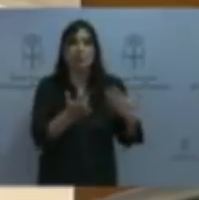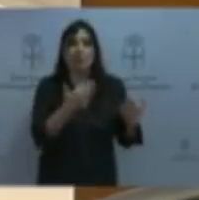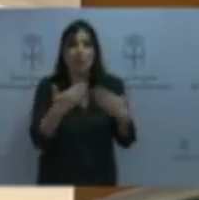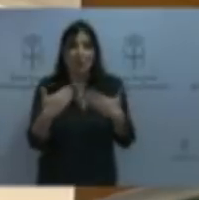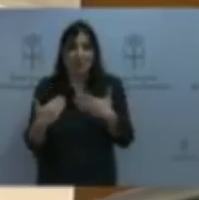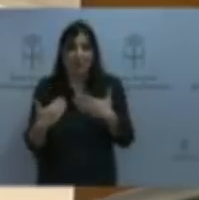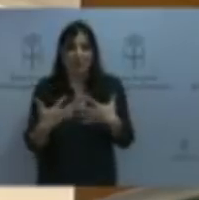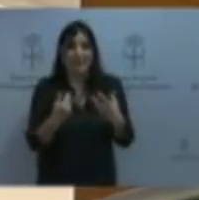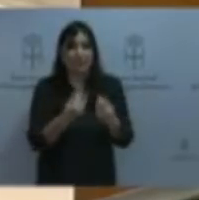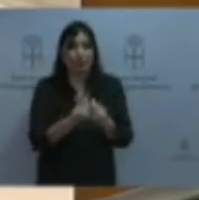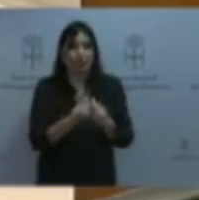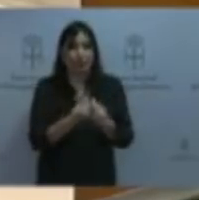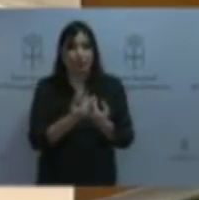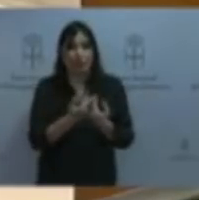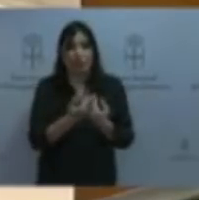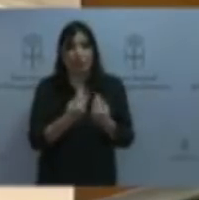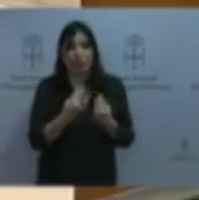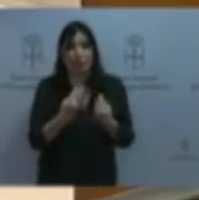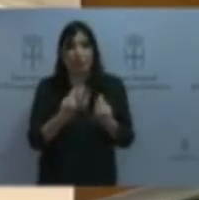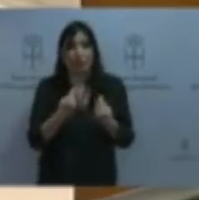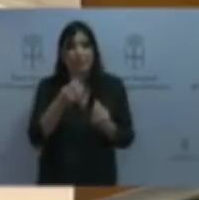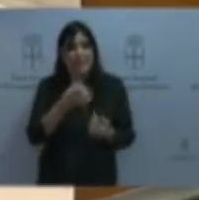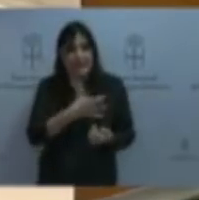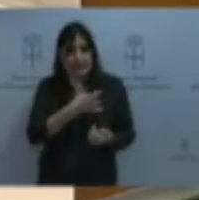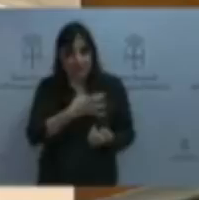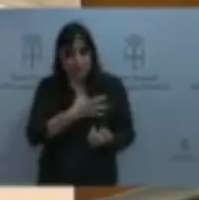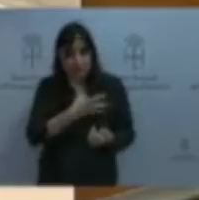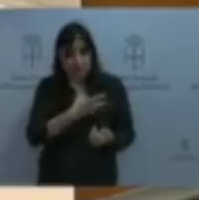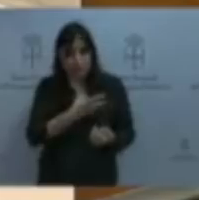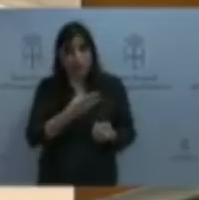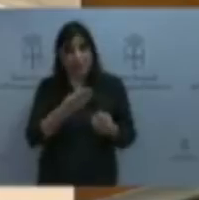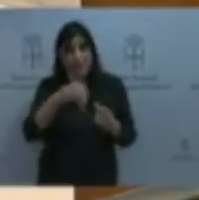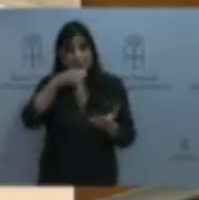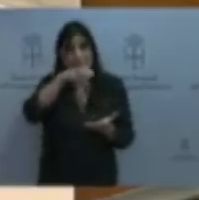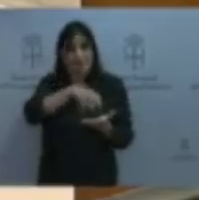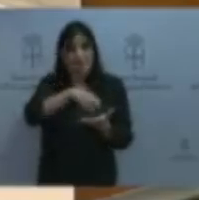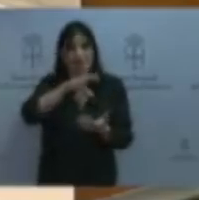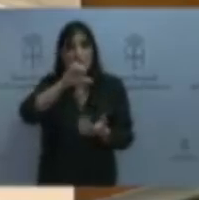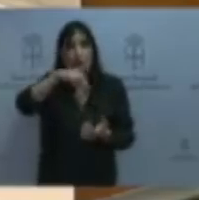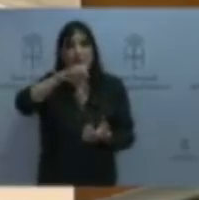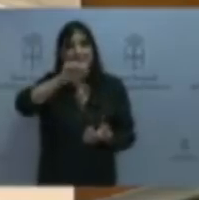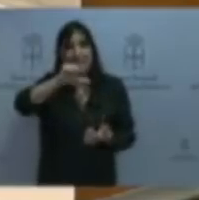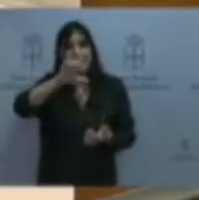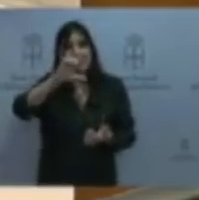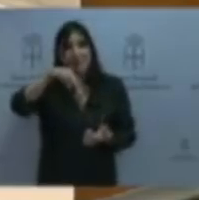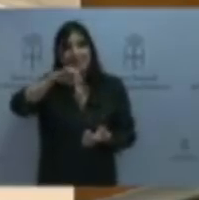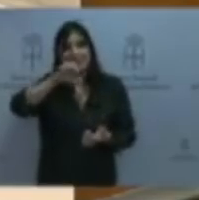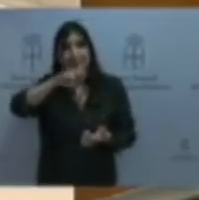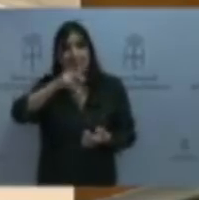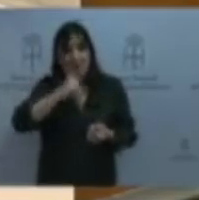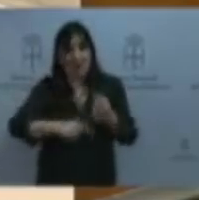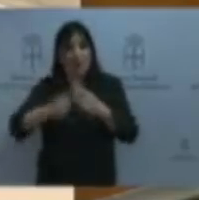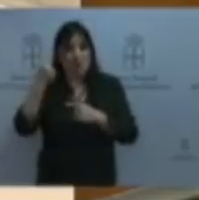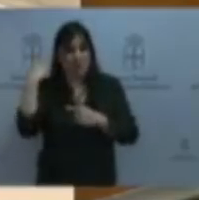de los trabajadores de este Contact Center ya en el ejercicio pasado, justamente en el